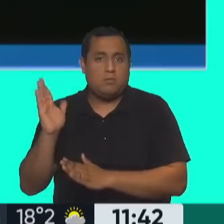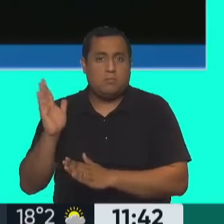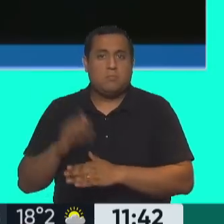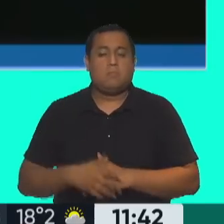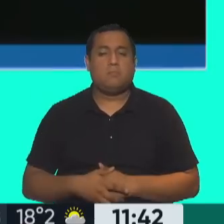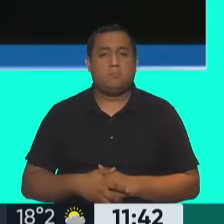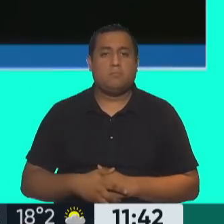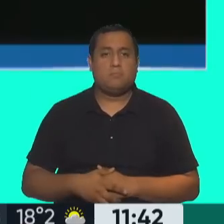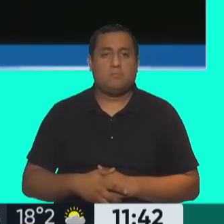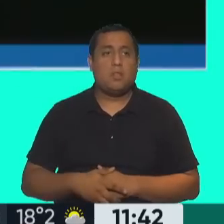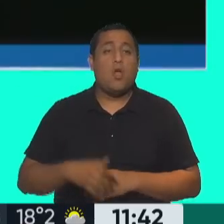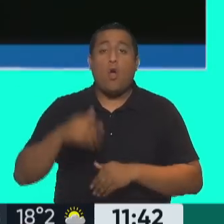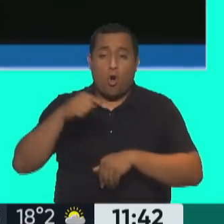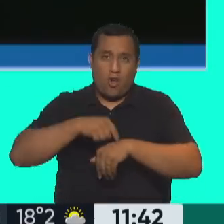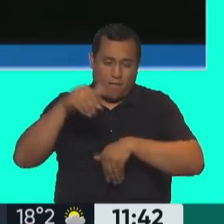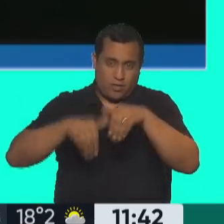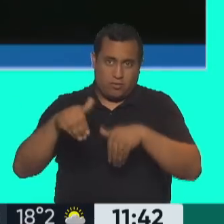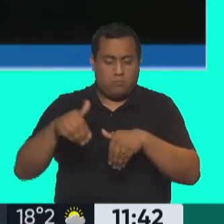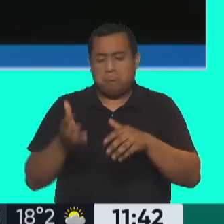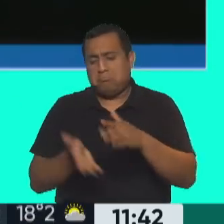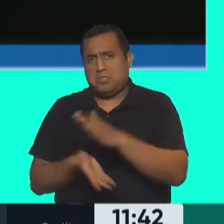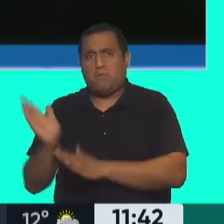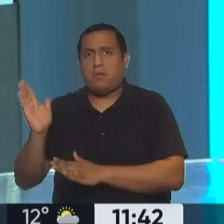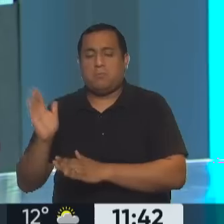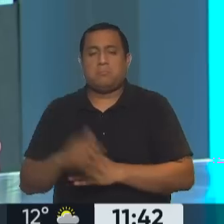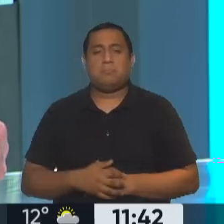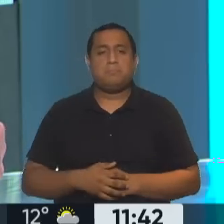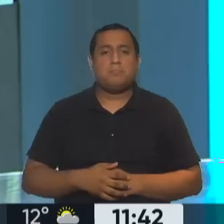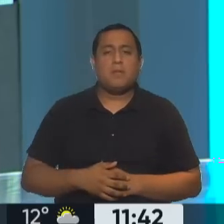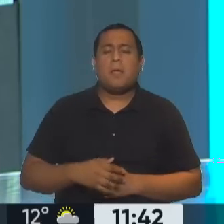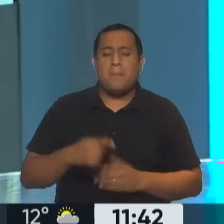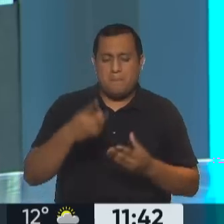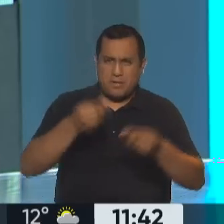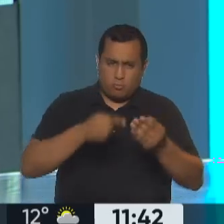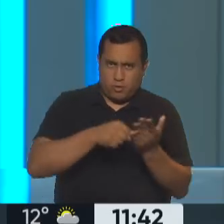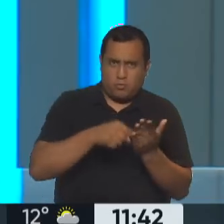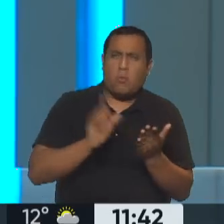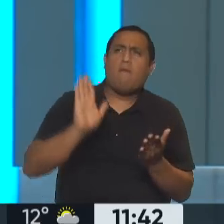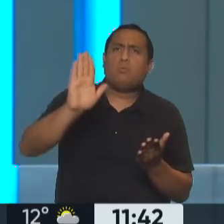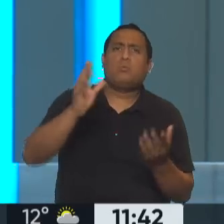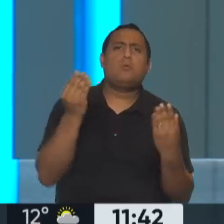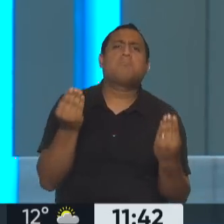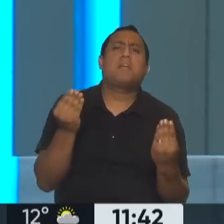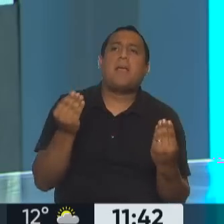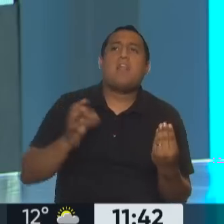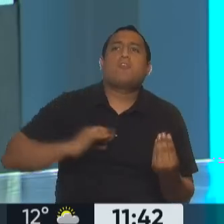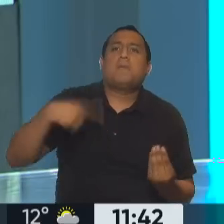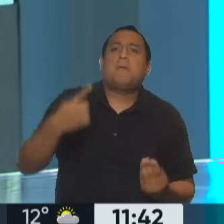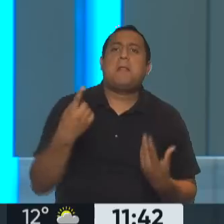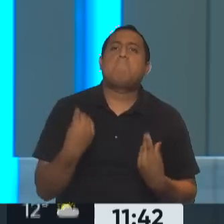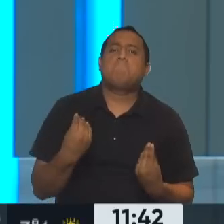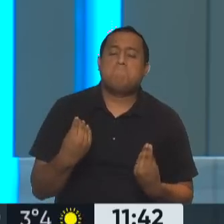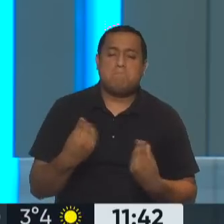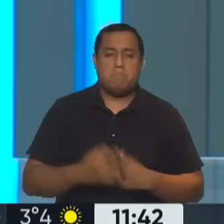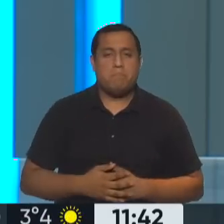del recinto a la hora de la votación, no por el tema del presupuesto, ¿no? Eso. Raúl, proyecciones de este presupuesto. A ver, en ¿Qué principio, se espera para el año que viene? Y lo que se